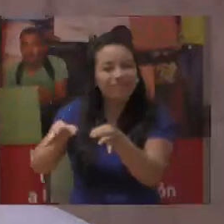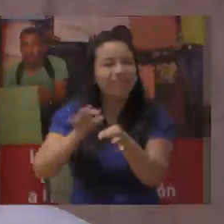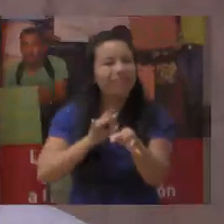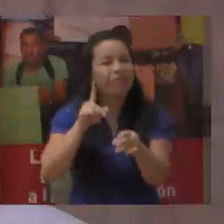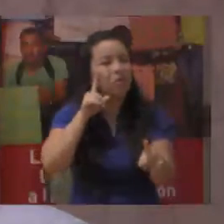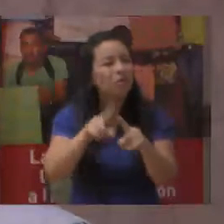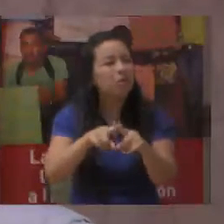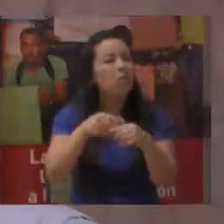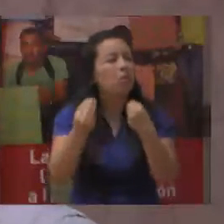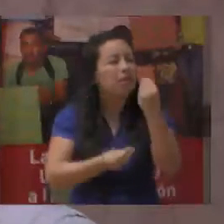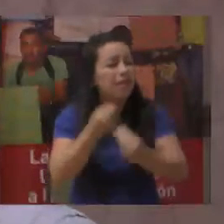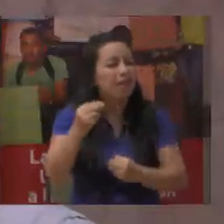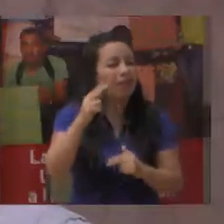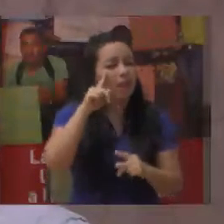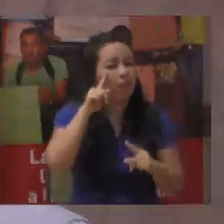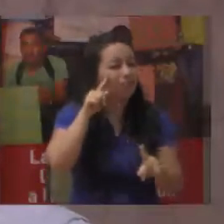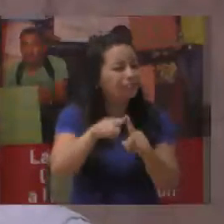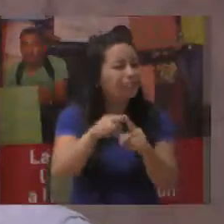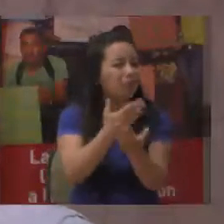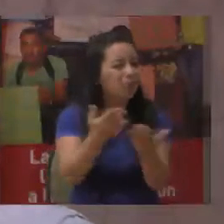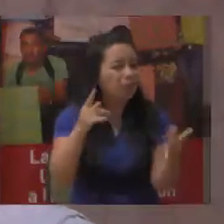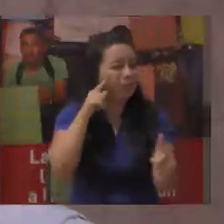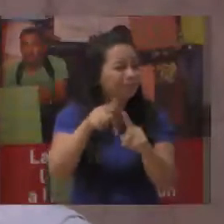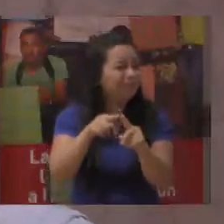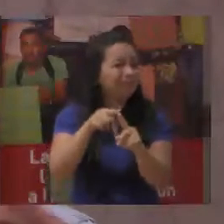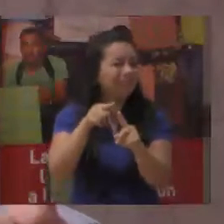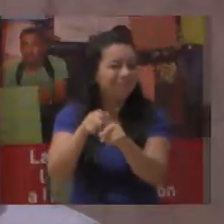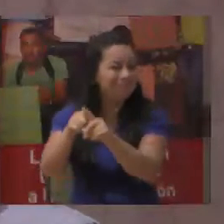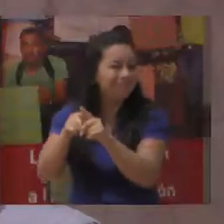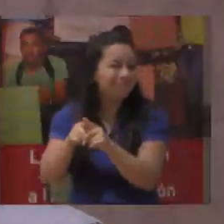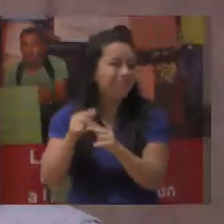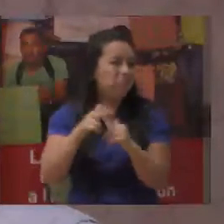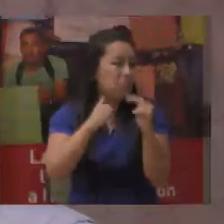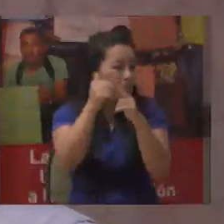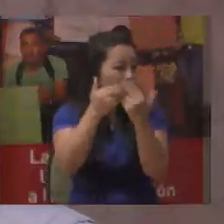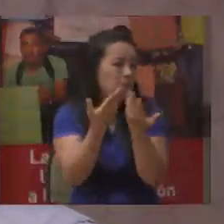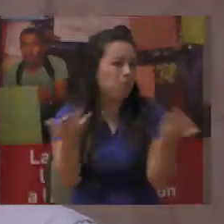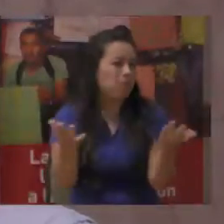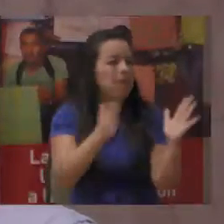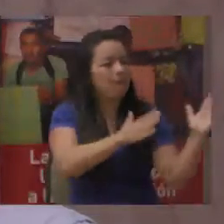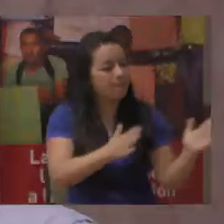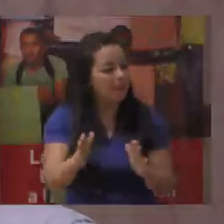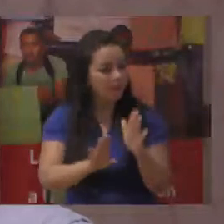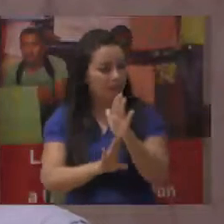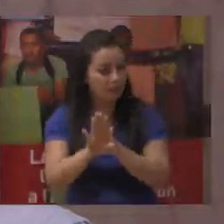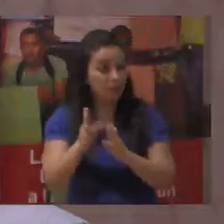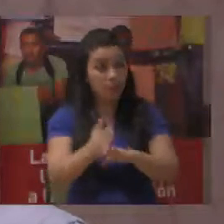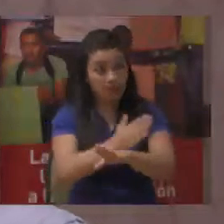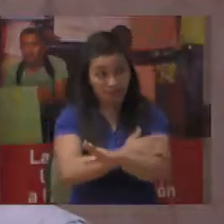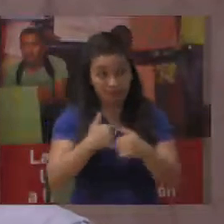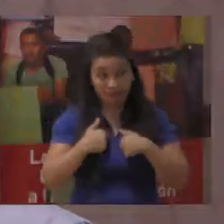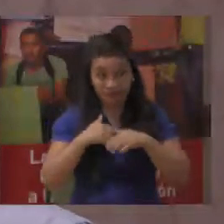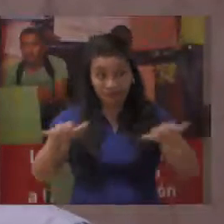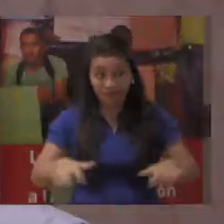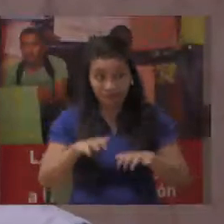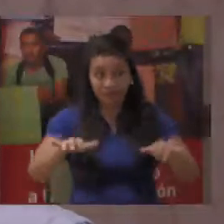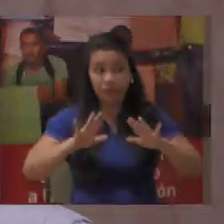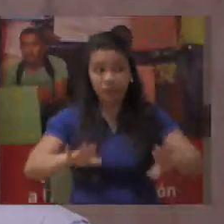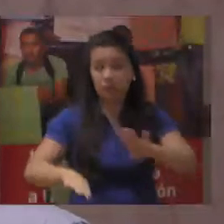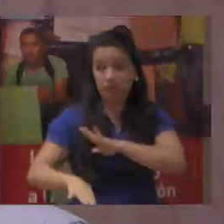trabajar en el cumplimiento de las metas y los propósitos de los planes de desarrollo que se han trazado las